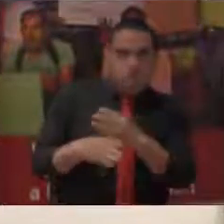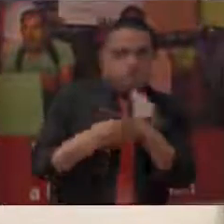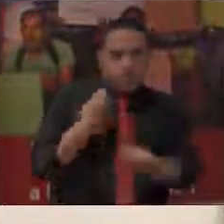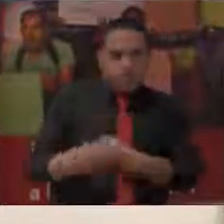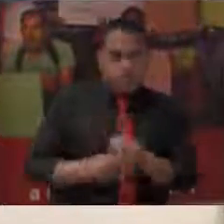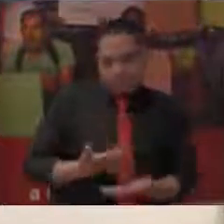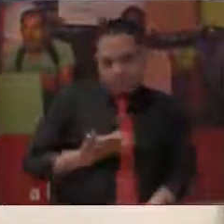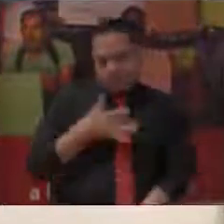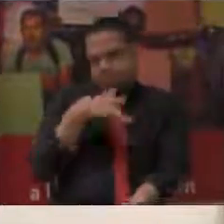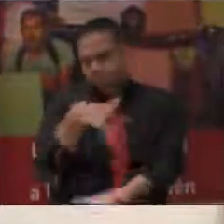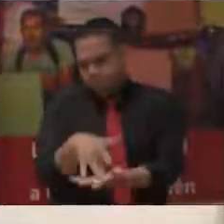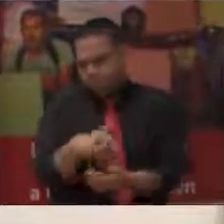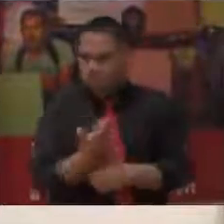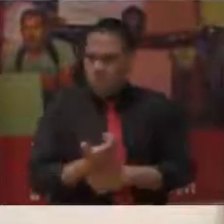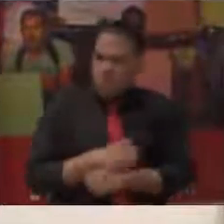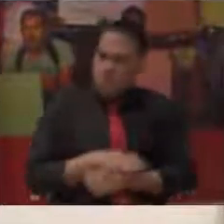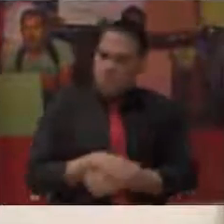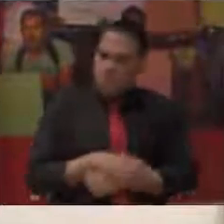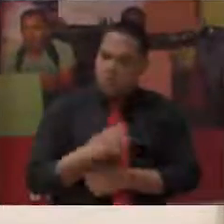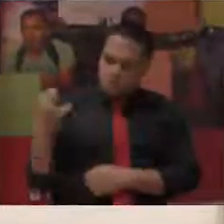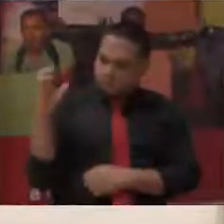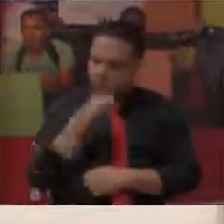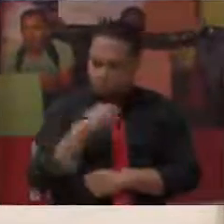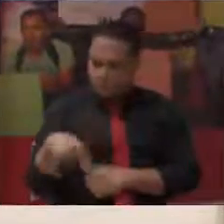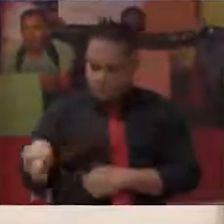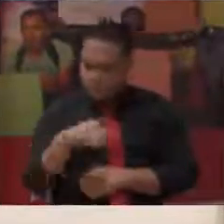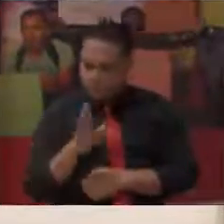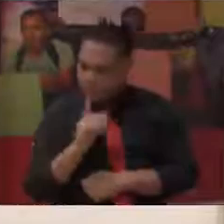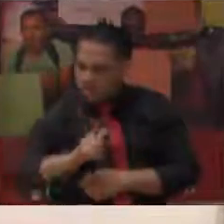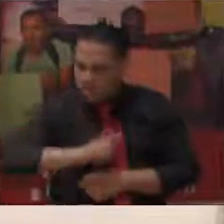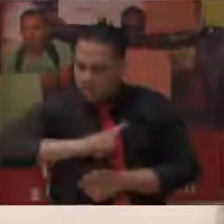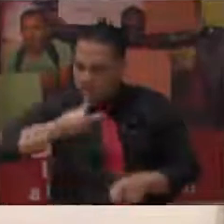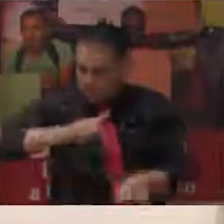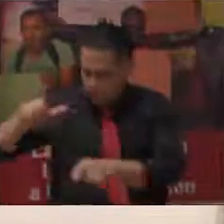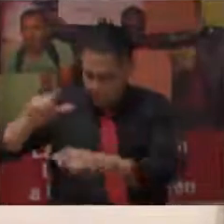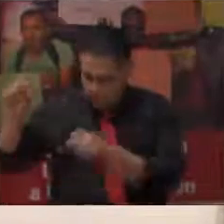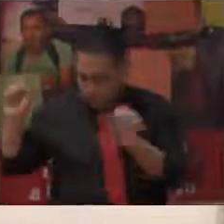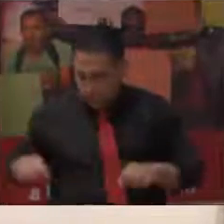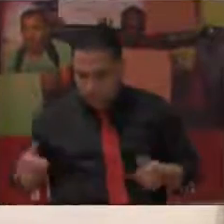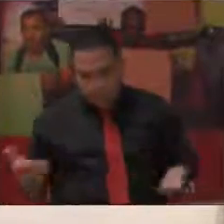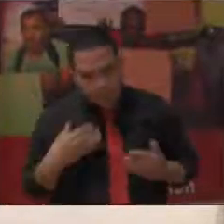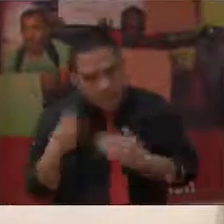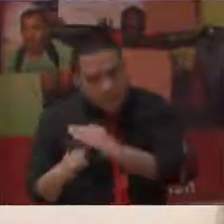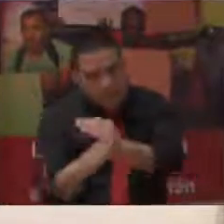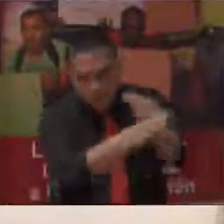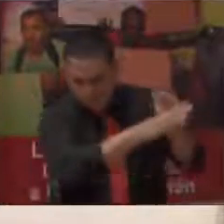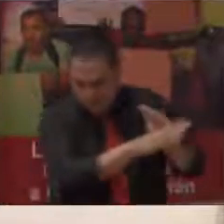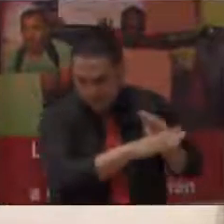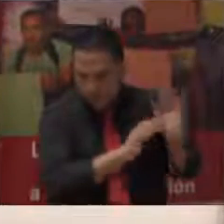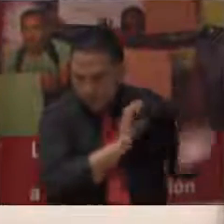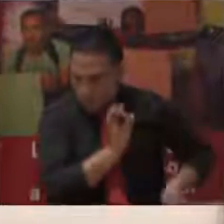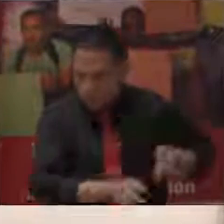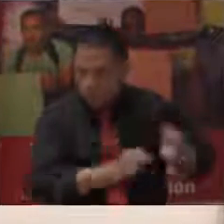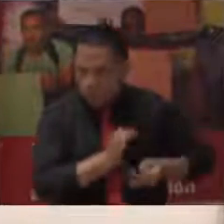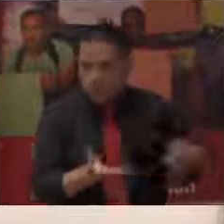identificamos qué asociaciones o qué tipo de liderazgos hay ya para generar entornos protectores. Por